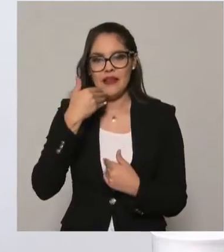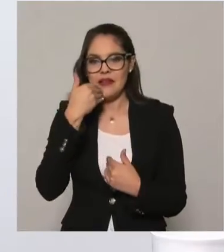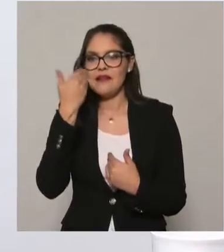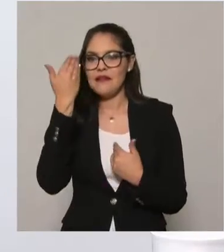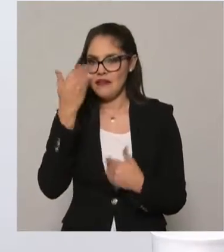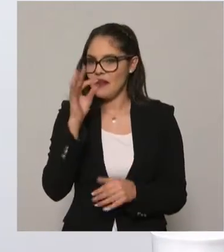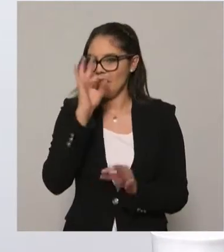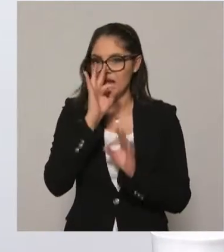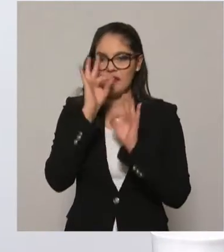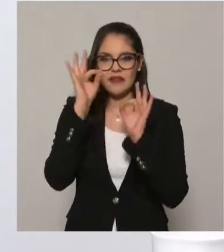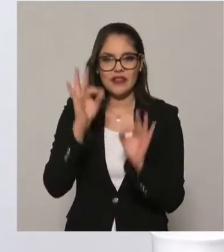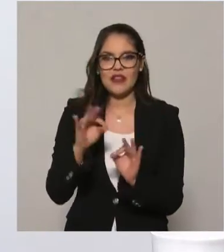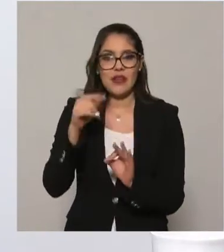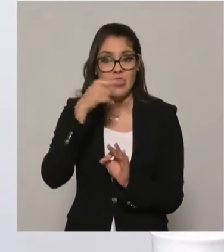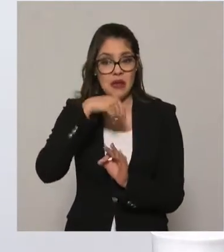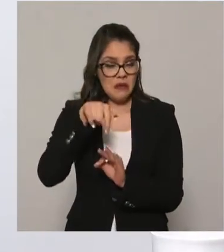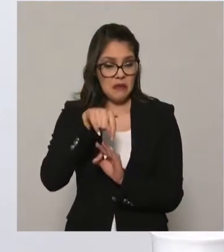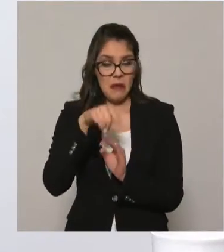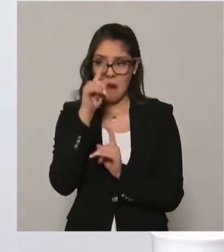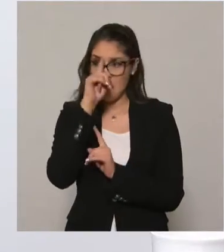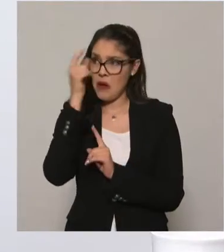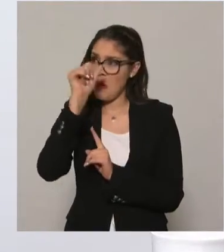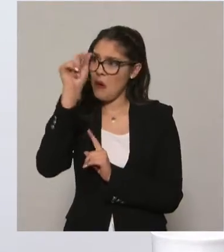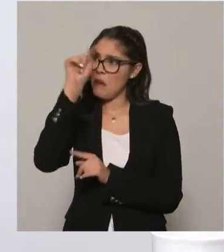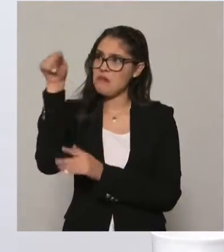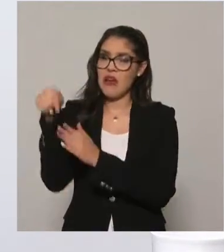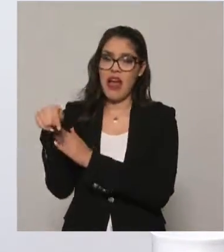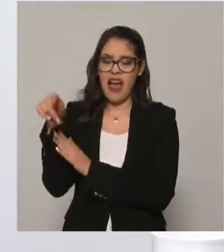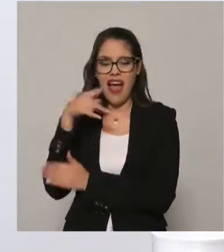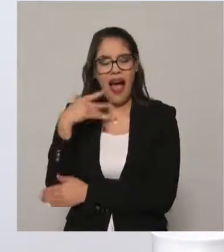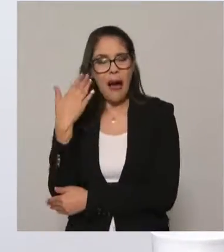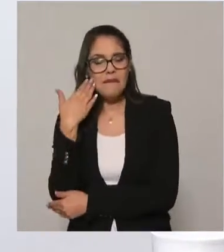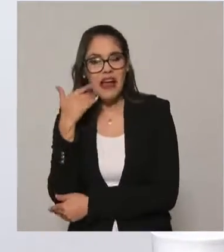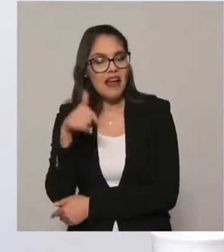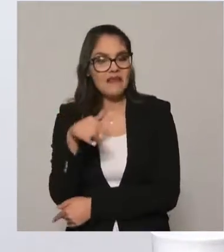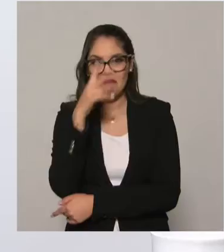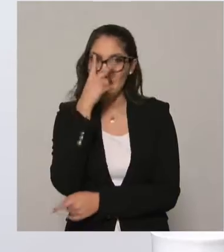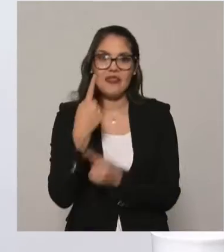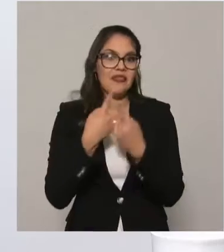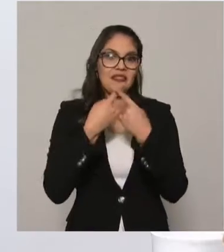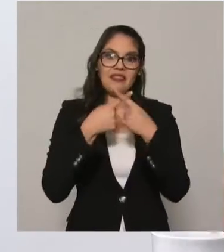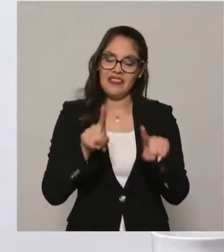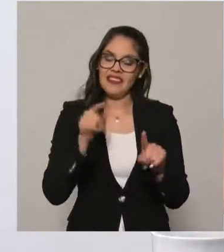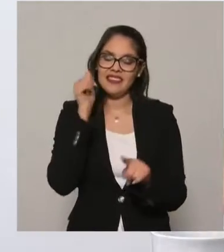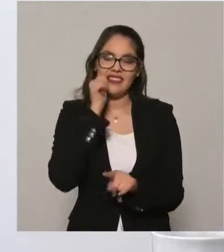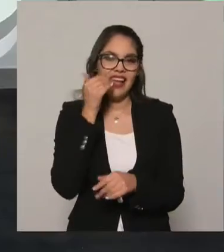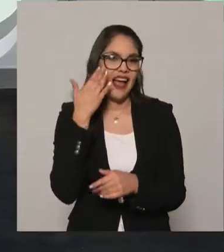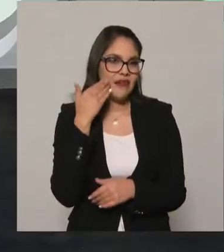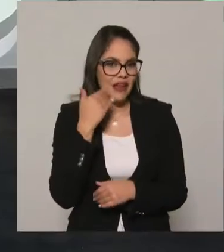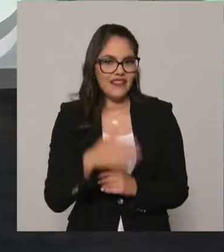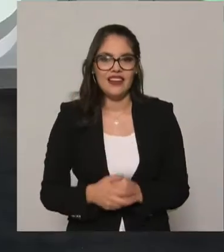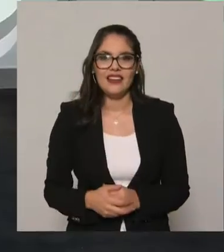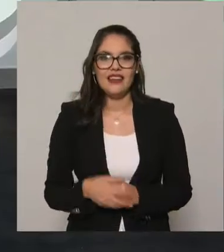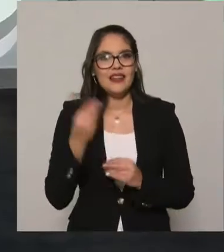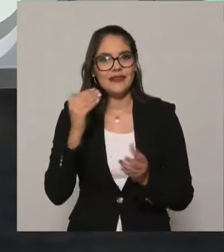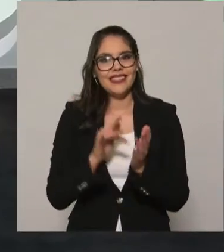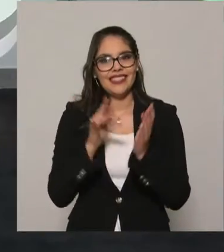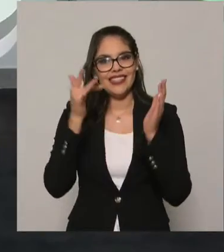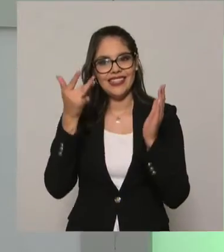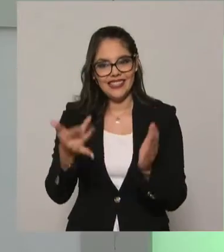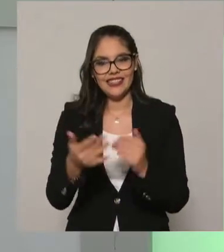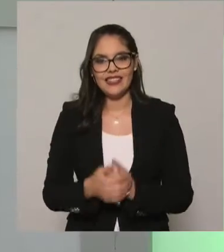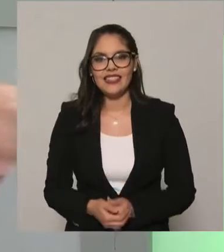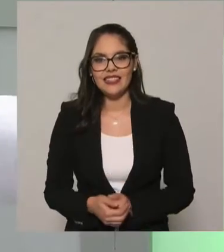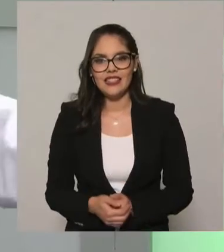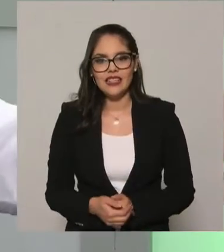muchos extranjeros. No vamos a encontrar tan fácil este trato que damos en México al turista. Entonces, pues muchísimas gracias. Una más, sí, para Carlos,